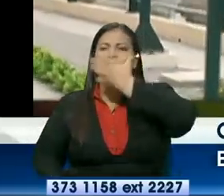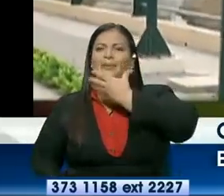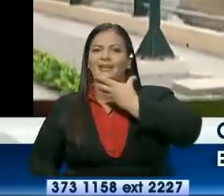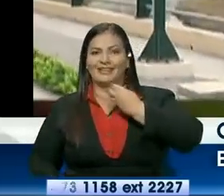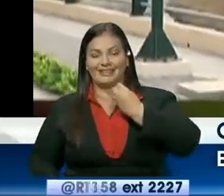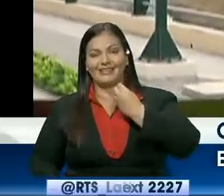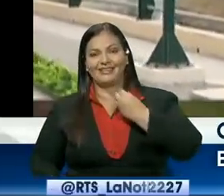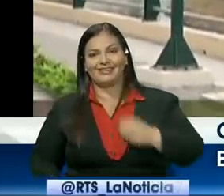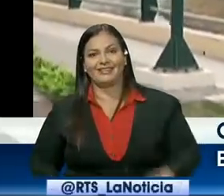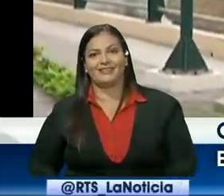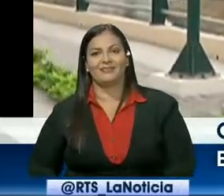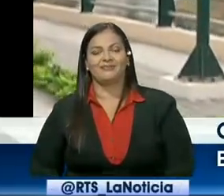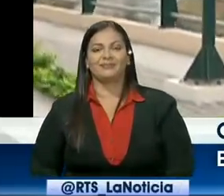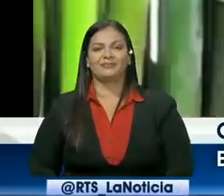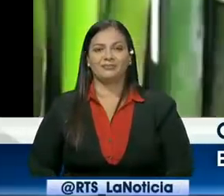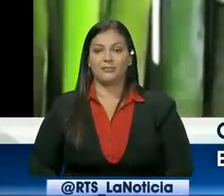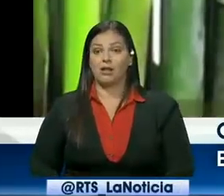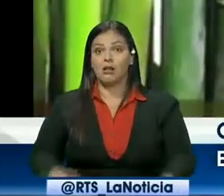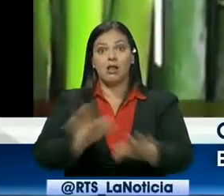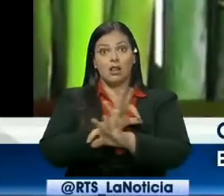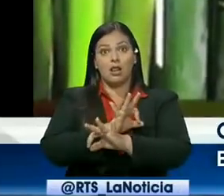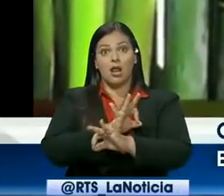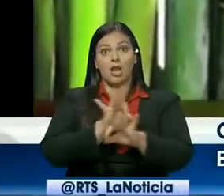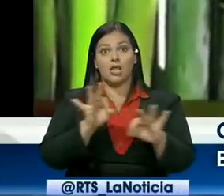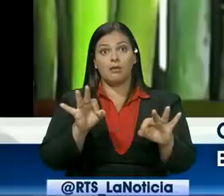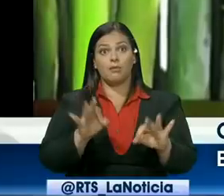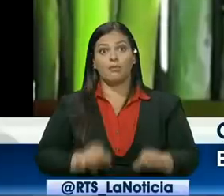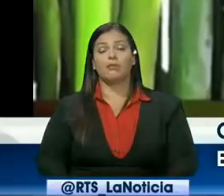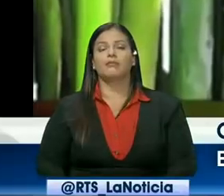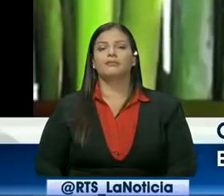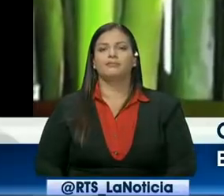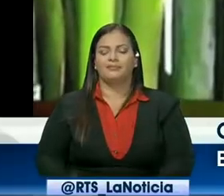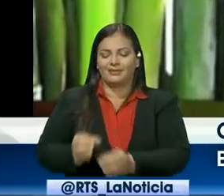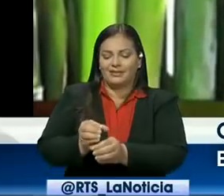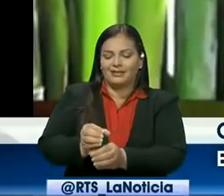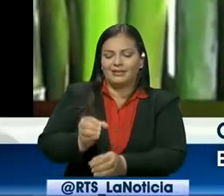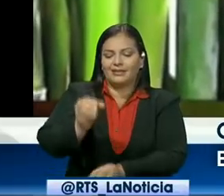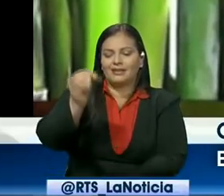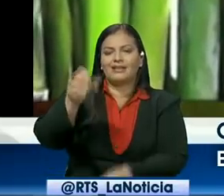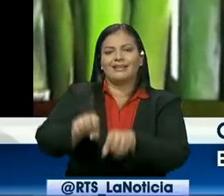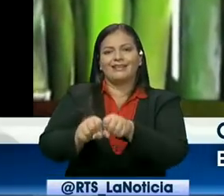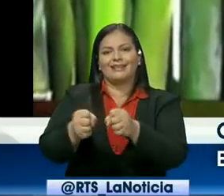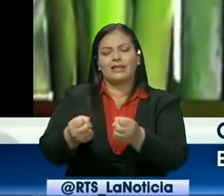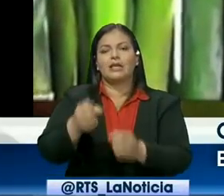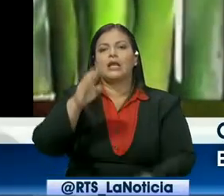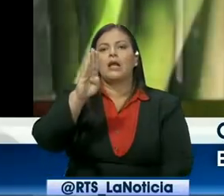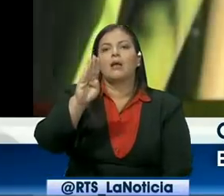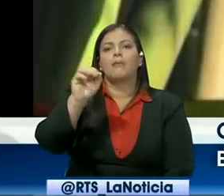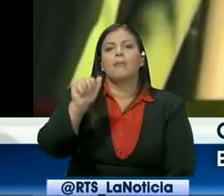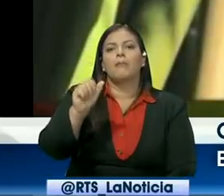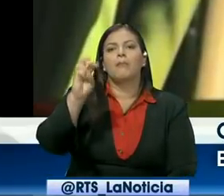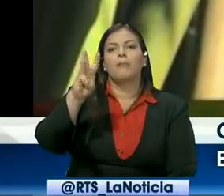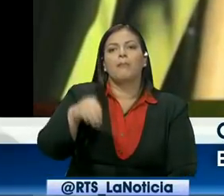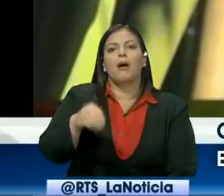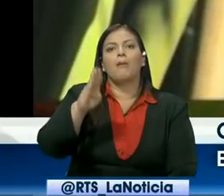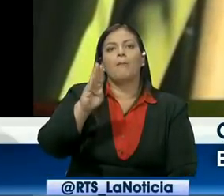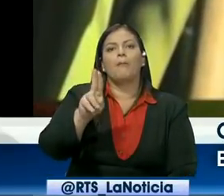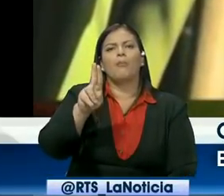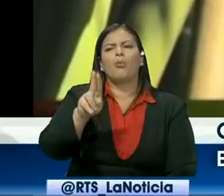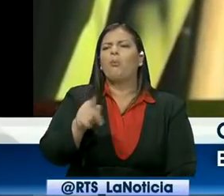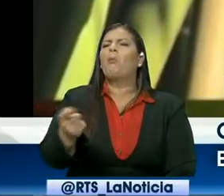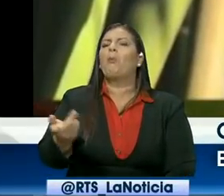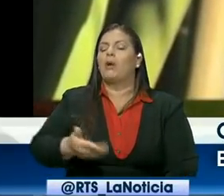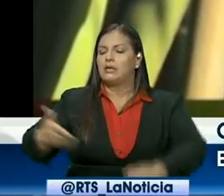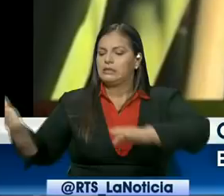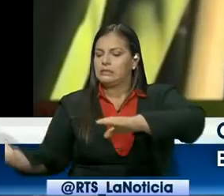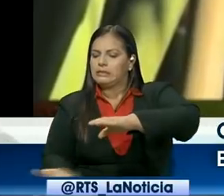está desasolvado y limpio. El bambú es el árbol de mayor crecimiento en el planeta. Se usa hoy en día